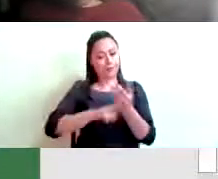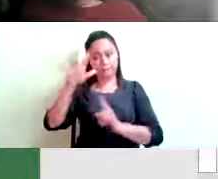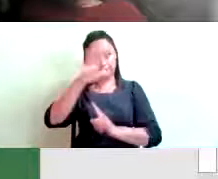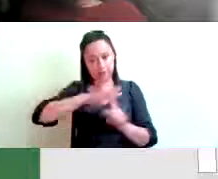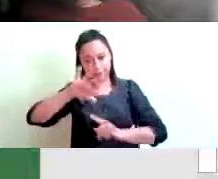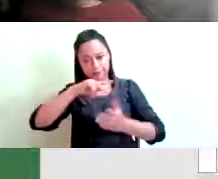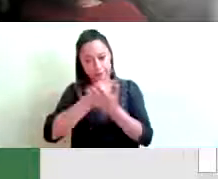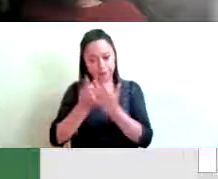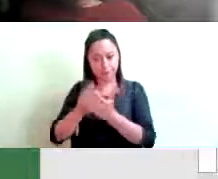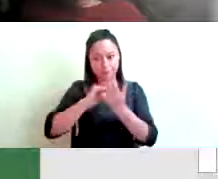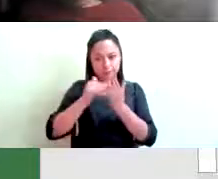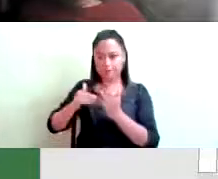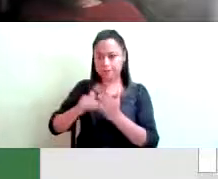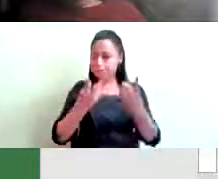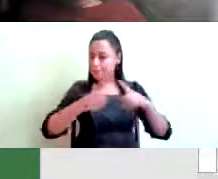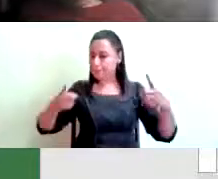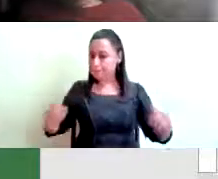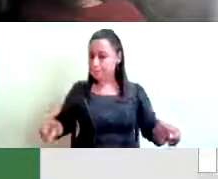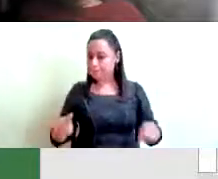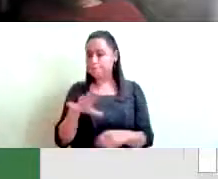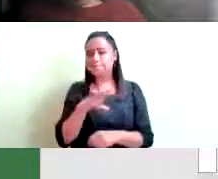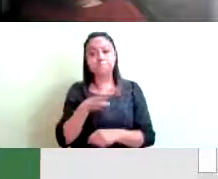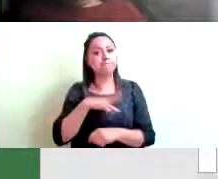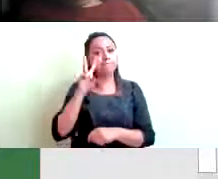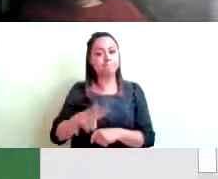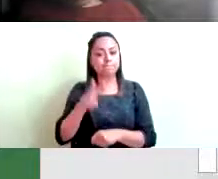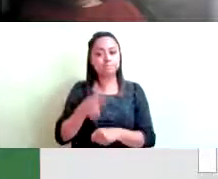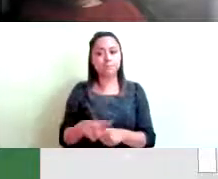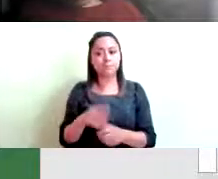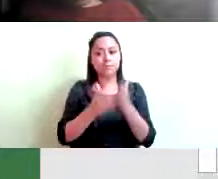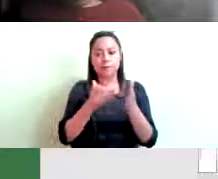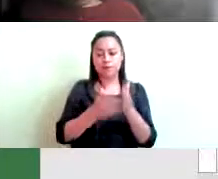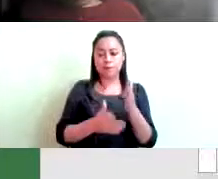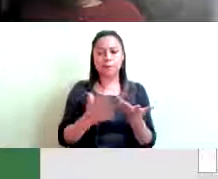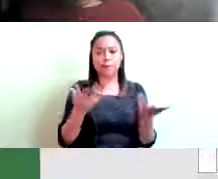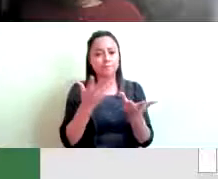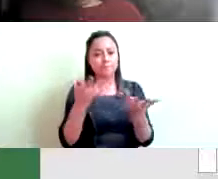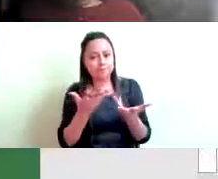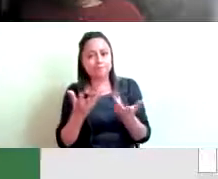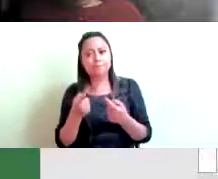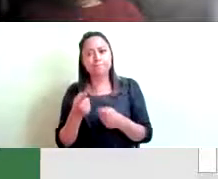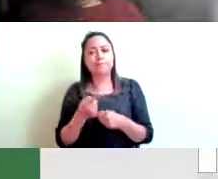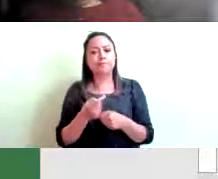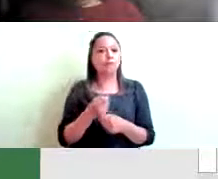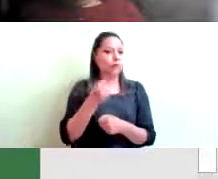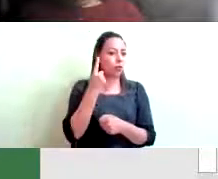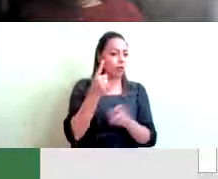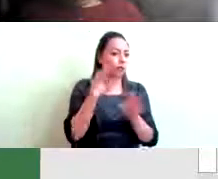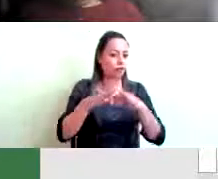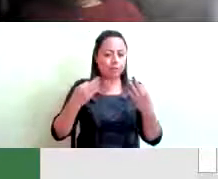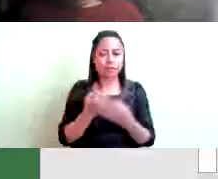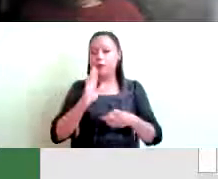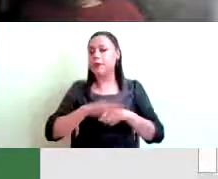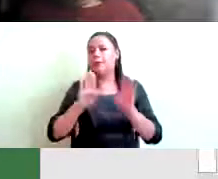planes de desarrollo, que efectivamente hace falta que se trastoquen de una manera aún más